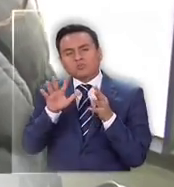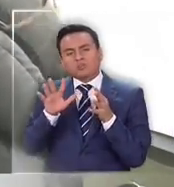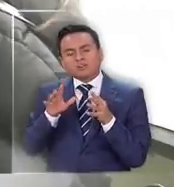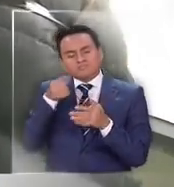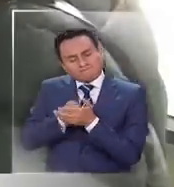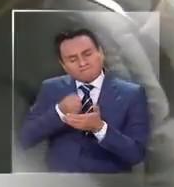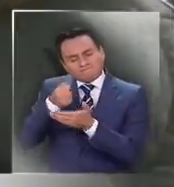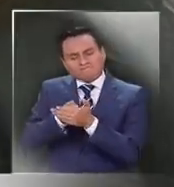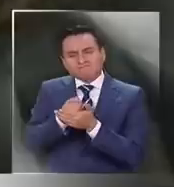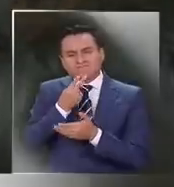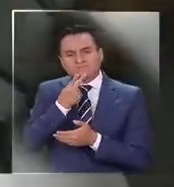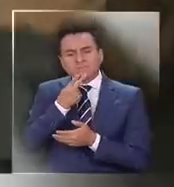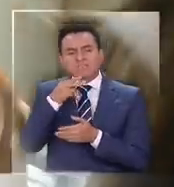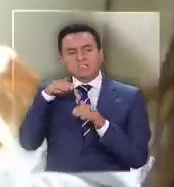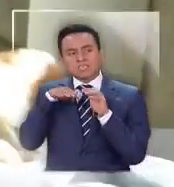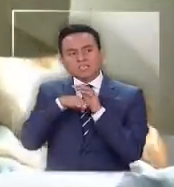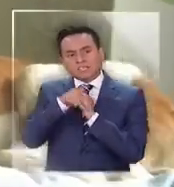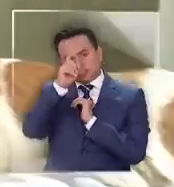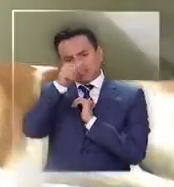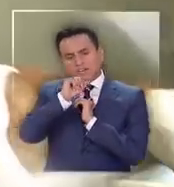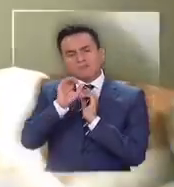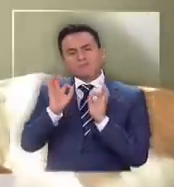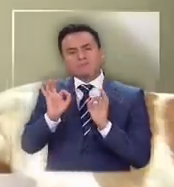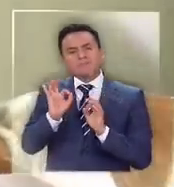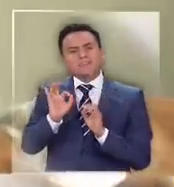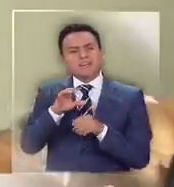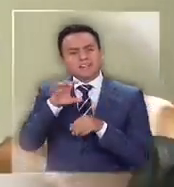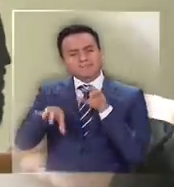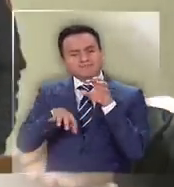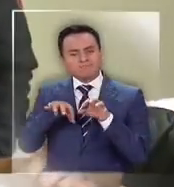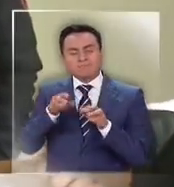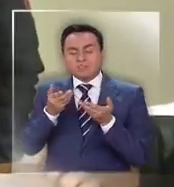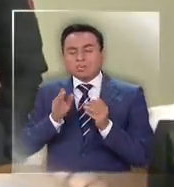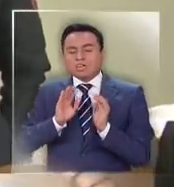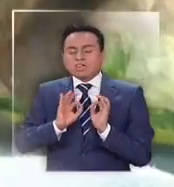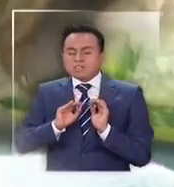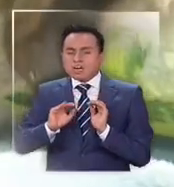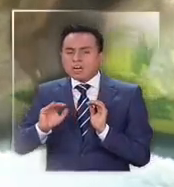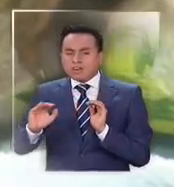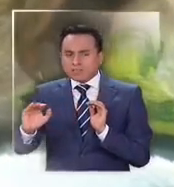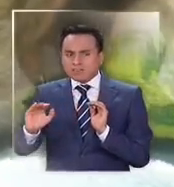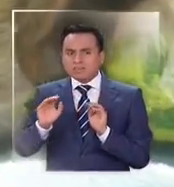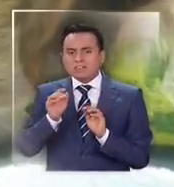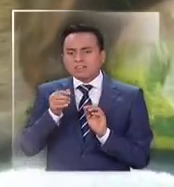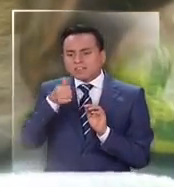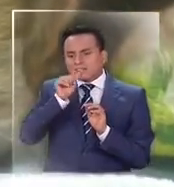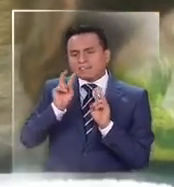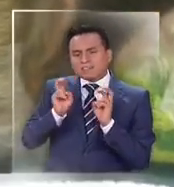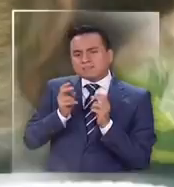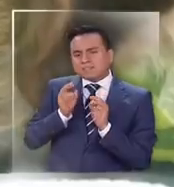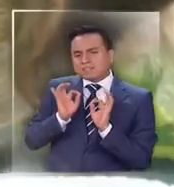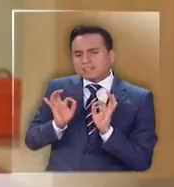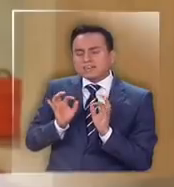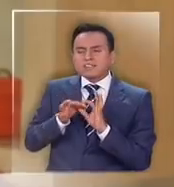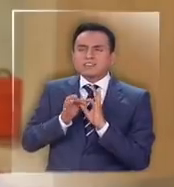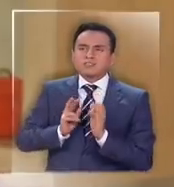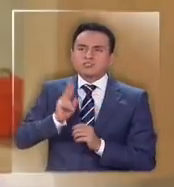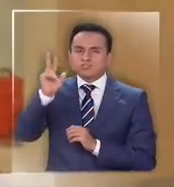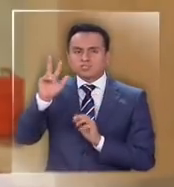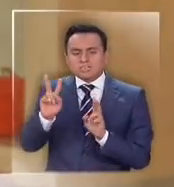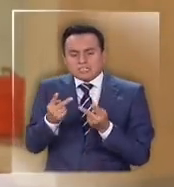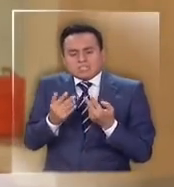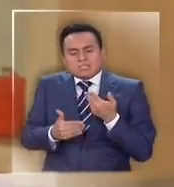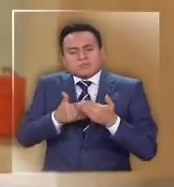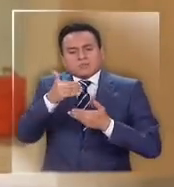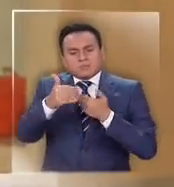una guerrera. Está internada en una clínica veterinaria donde se mantiene estable en estado reservado. Gracias a Dios ya por lo menos está